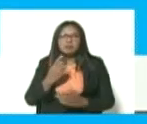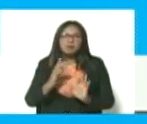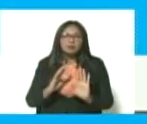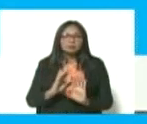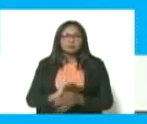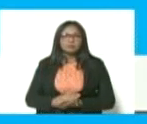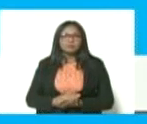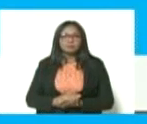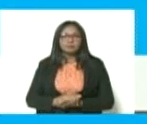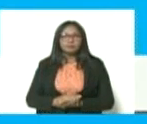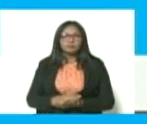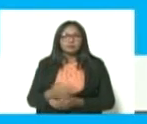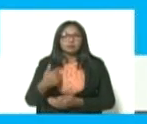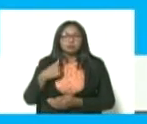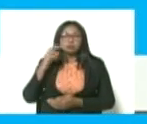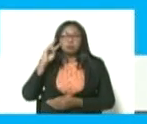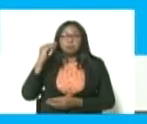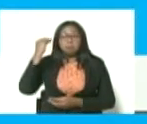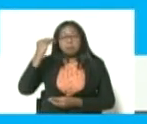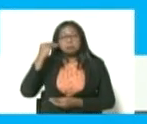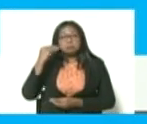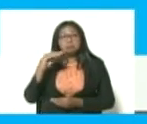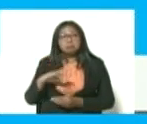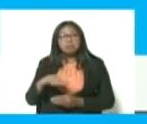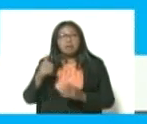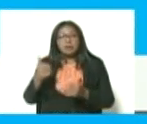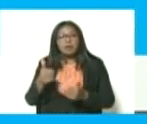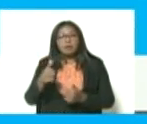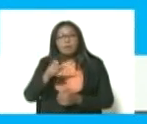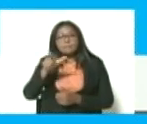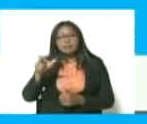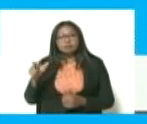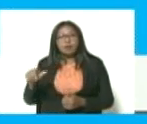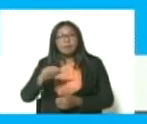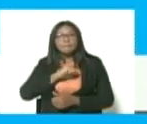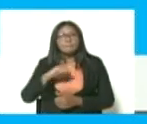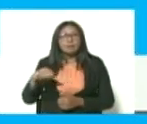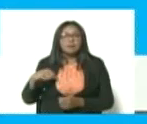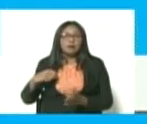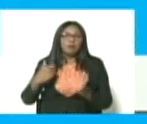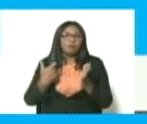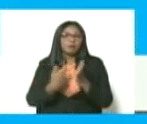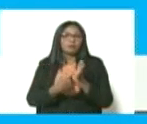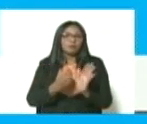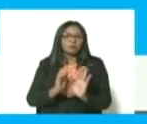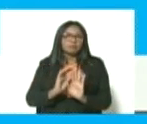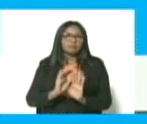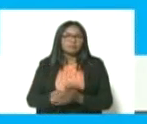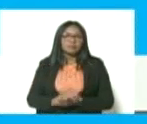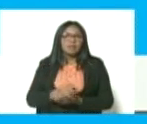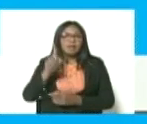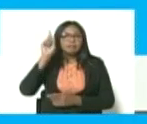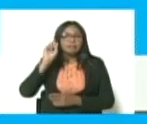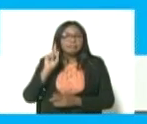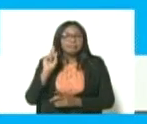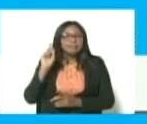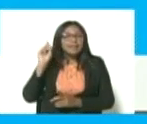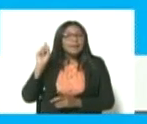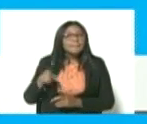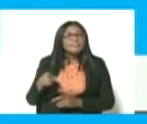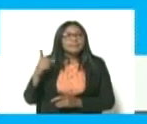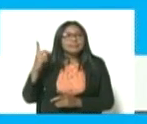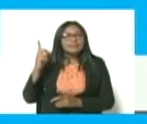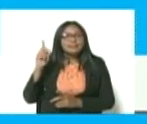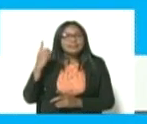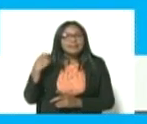Por lo menos a mí no me desagrada la idea de un mercado privado de vacunas. Tendríamos que estudiarlo con las autoridades